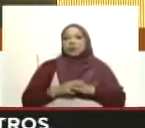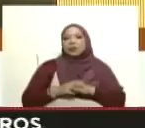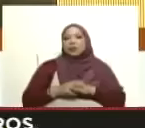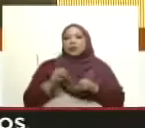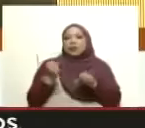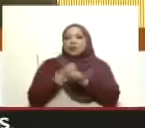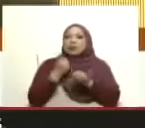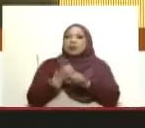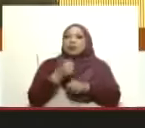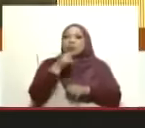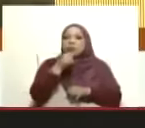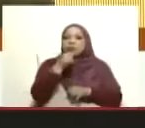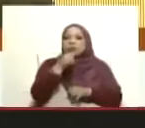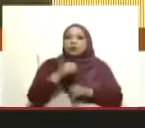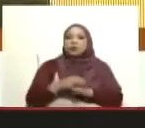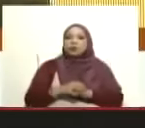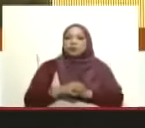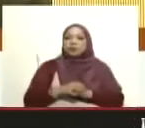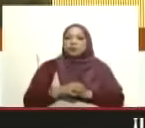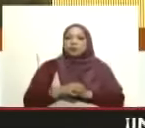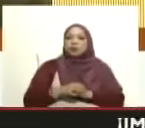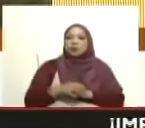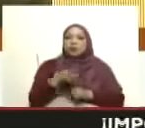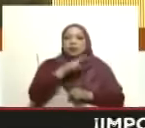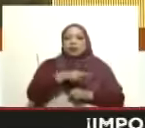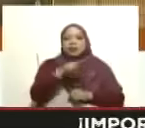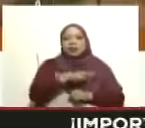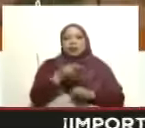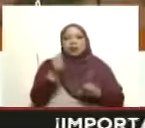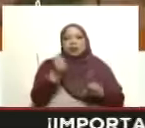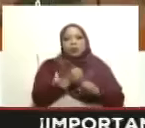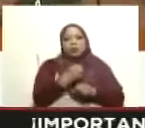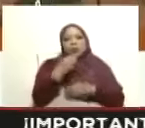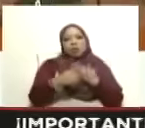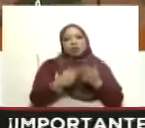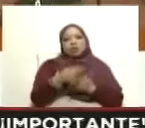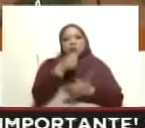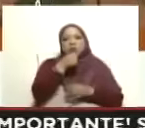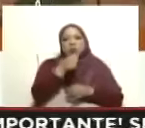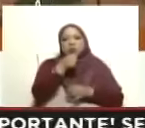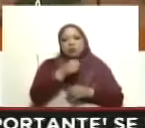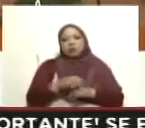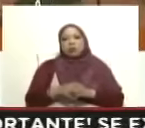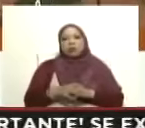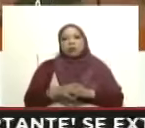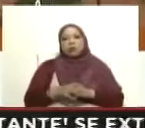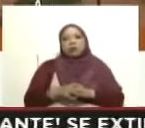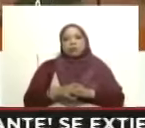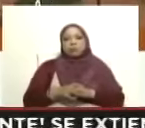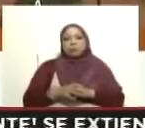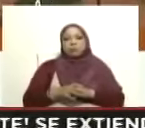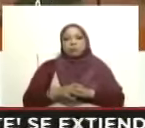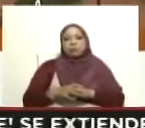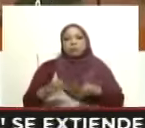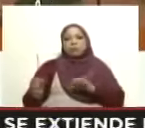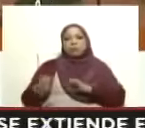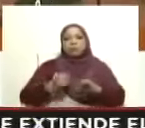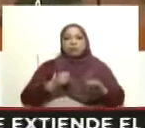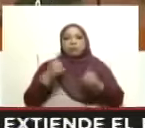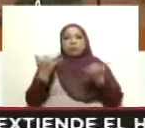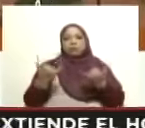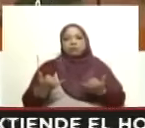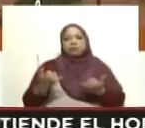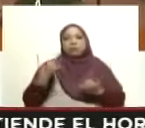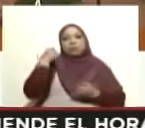aú Fernández a representantes de la de la movilización y de la